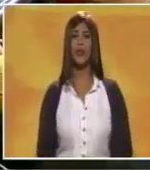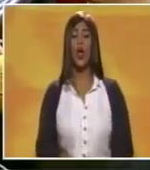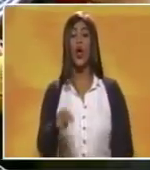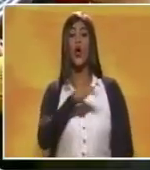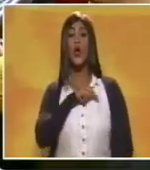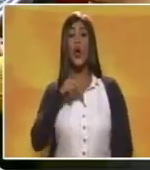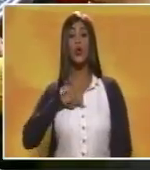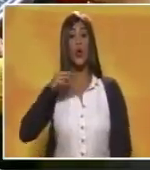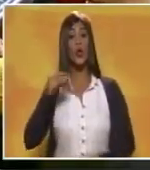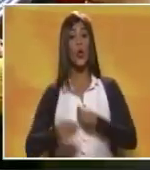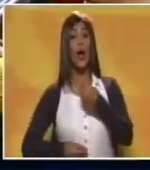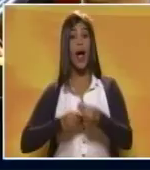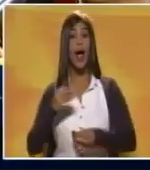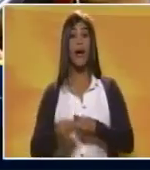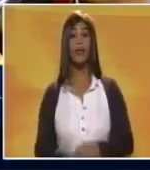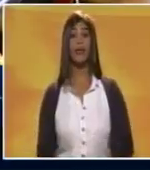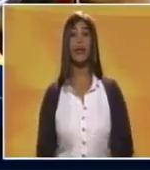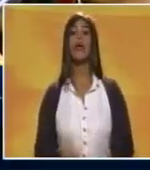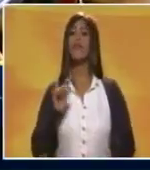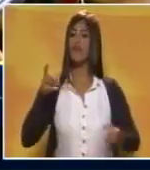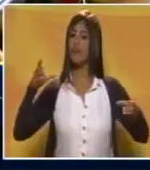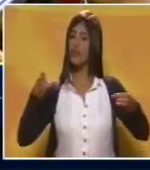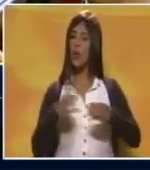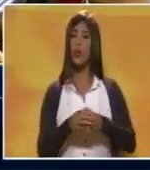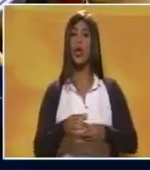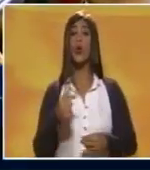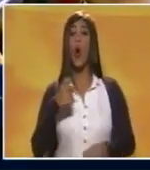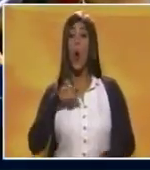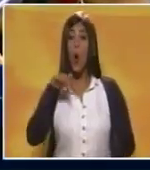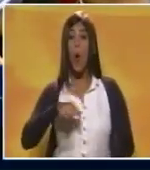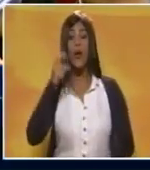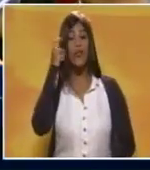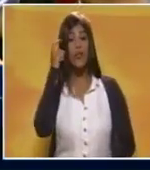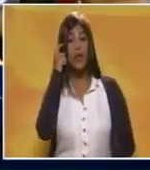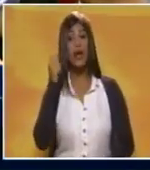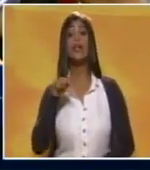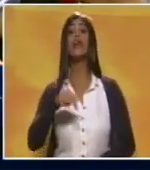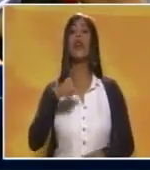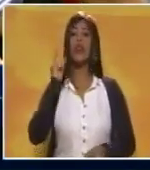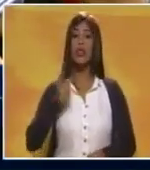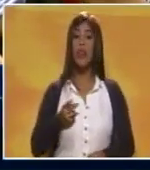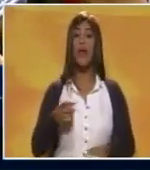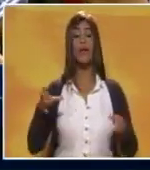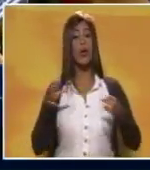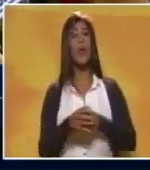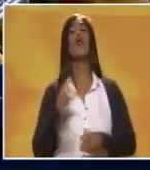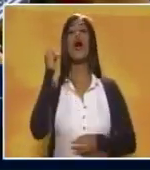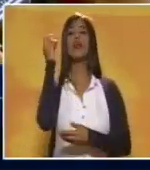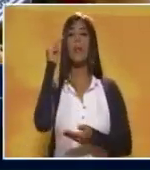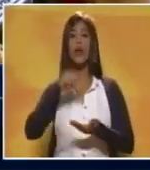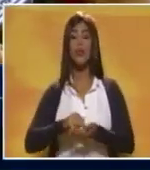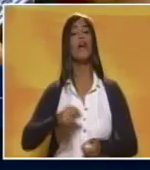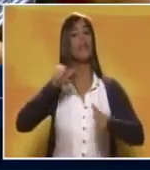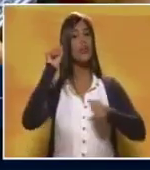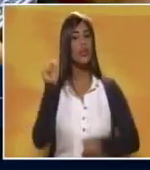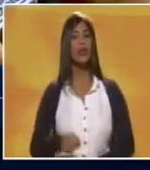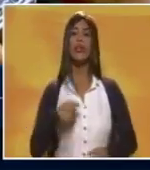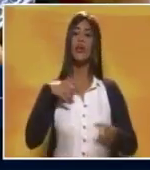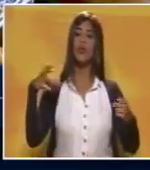lo que tenemos que hacer es hacer la sesión. Si hoy corresponde hacer sesión de la Asamblea Nacional, hagamos la